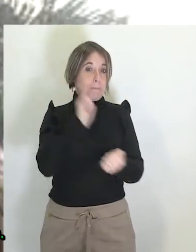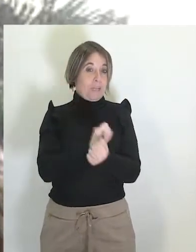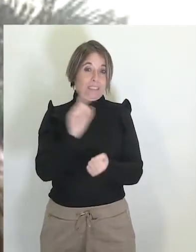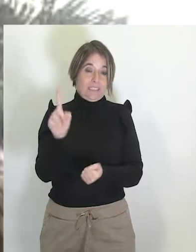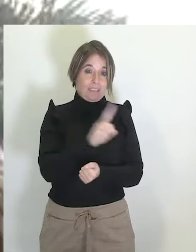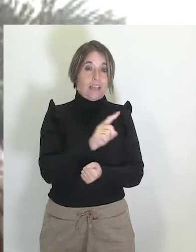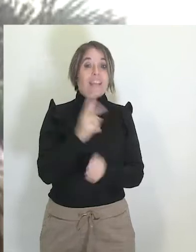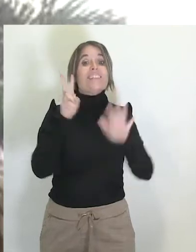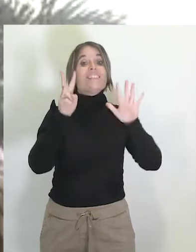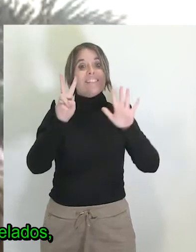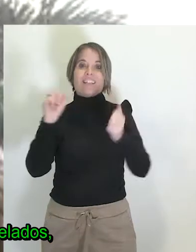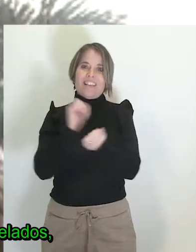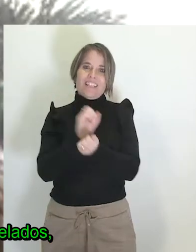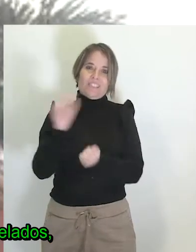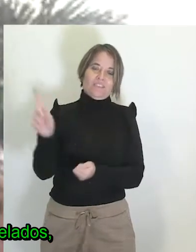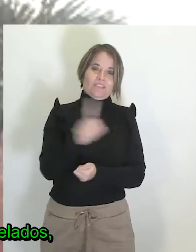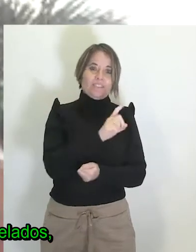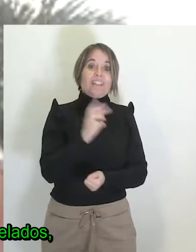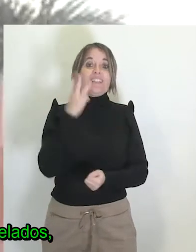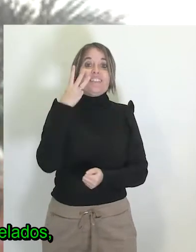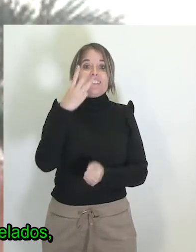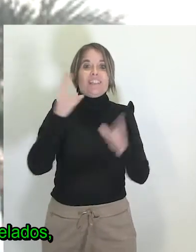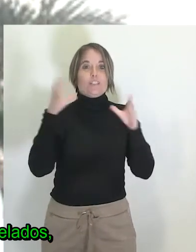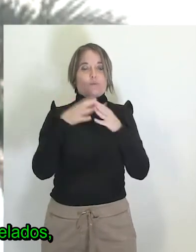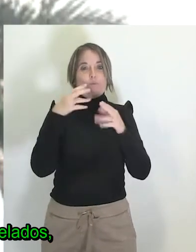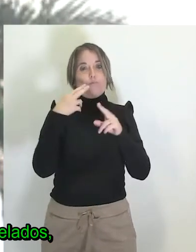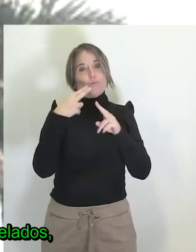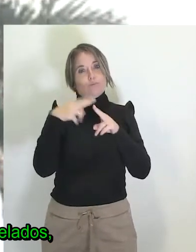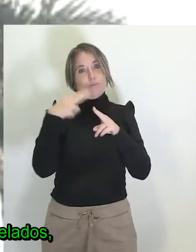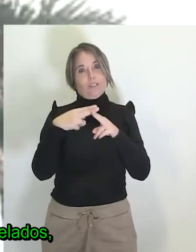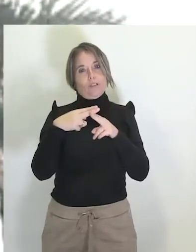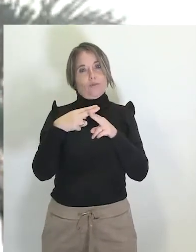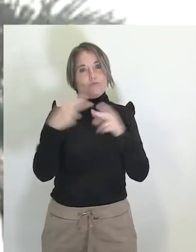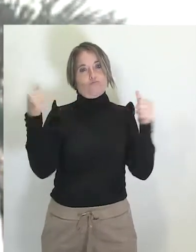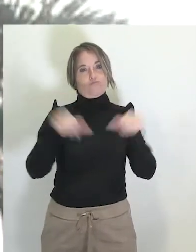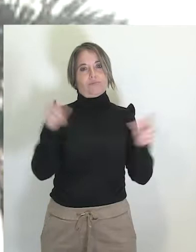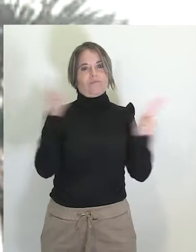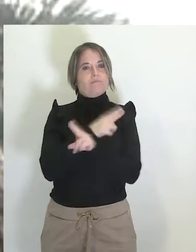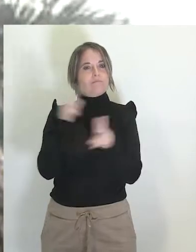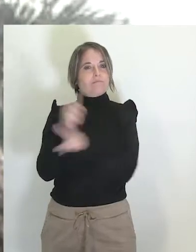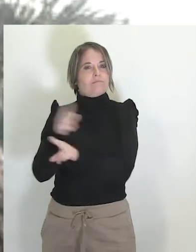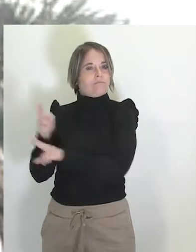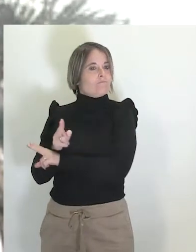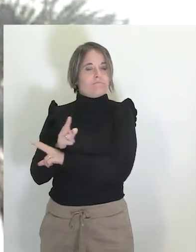Chamorro, y hay 3 partidos políticos cancelados,